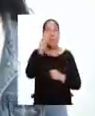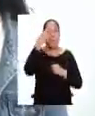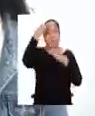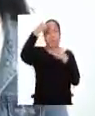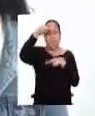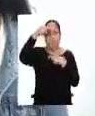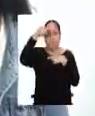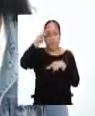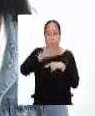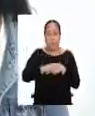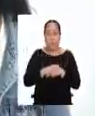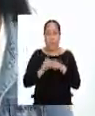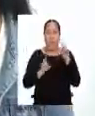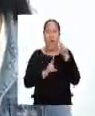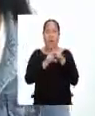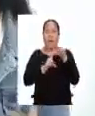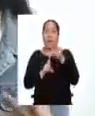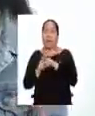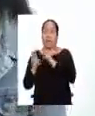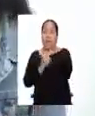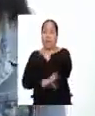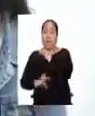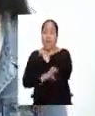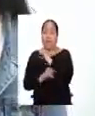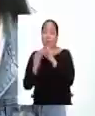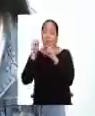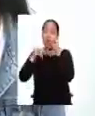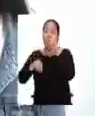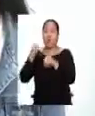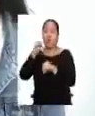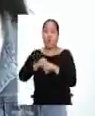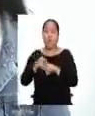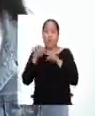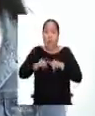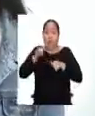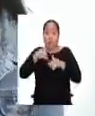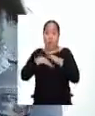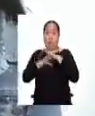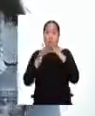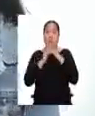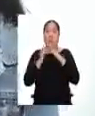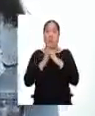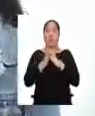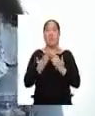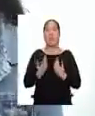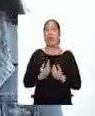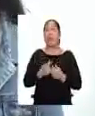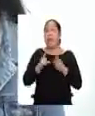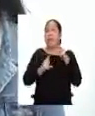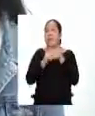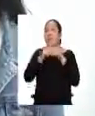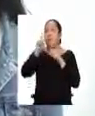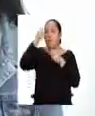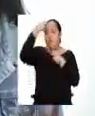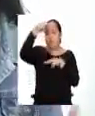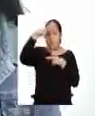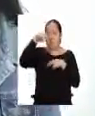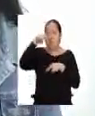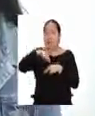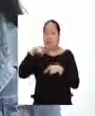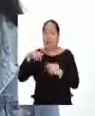salió cuando en los países comenzaron a implementar el aislamiento social fue de cómo estas medidas